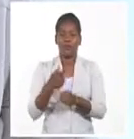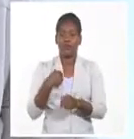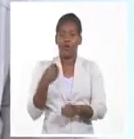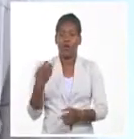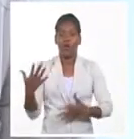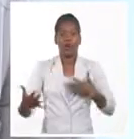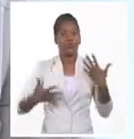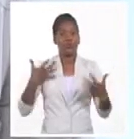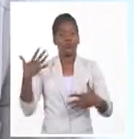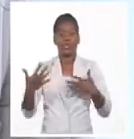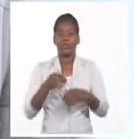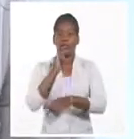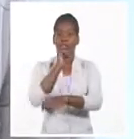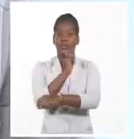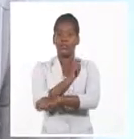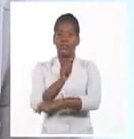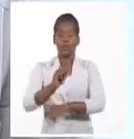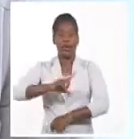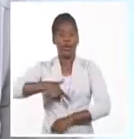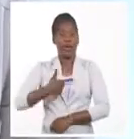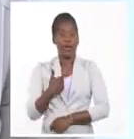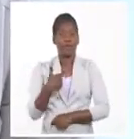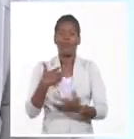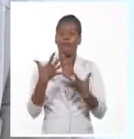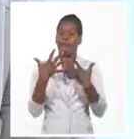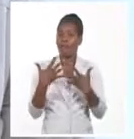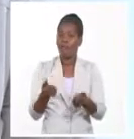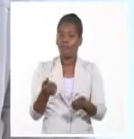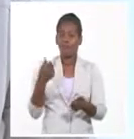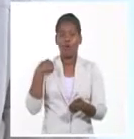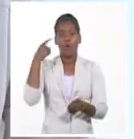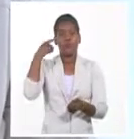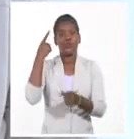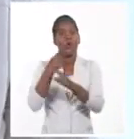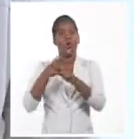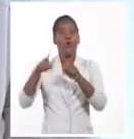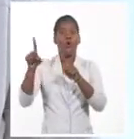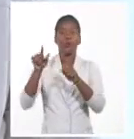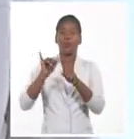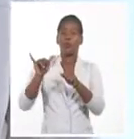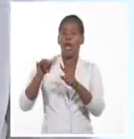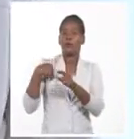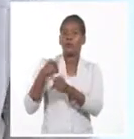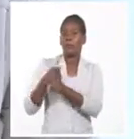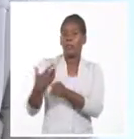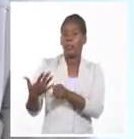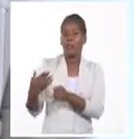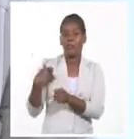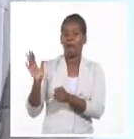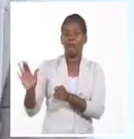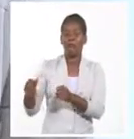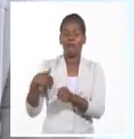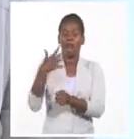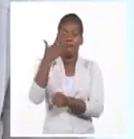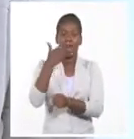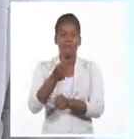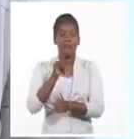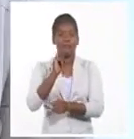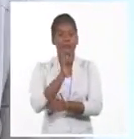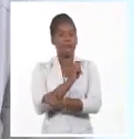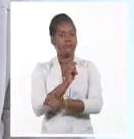haber sido otra cosa que no sea esta hermosa labor que, como bien nos dijo